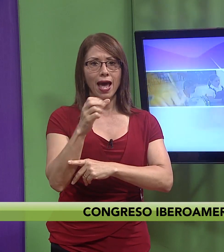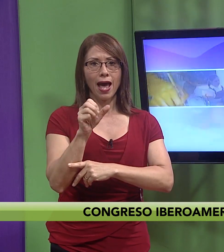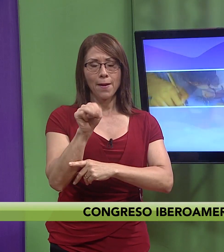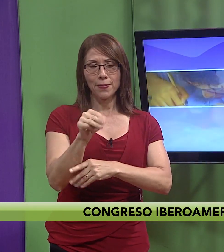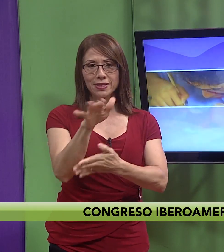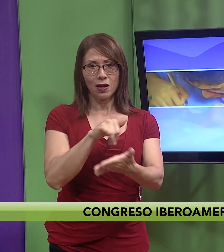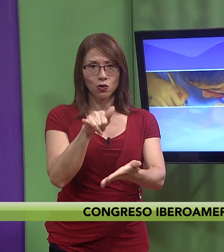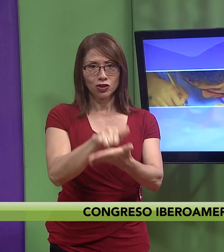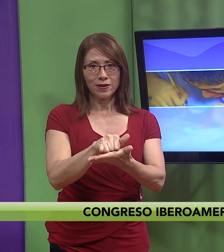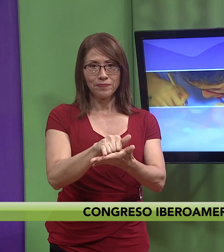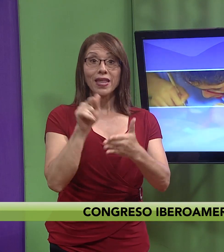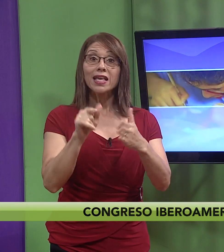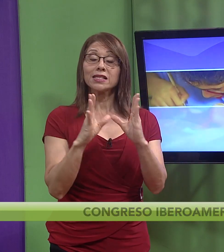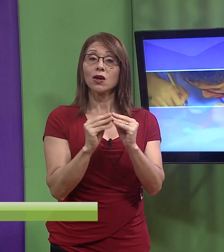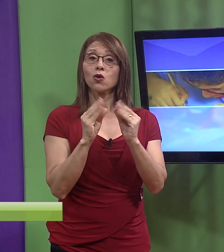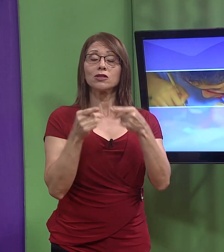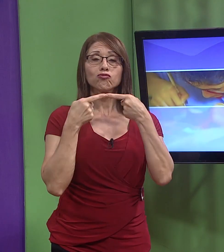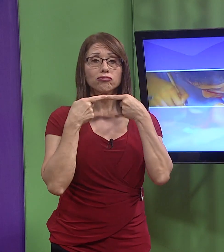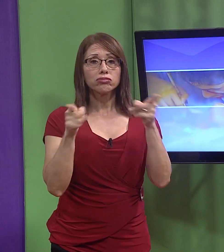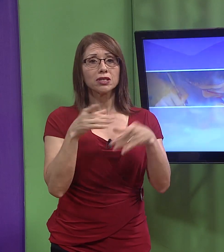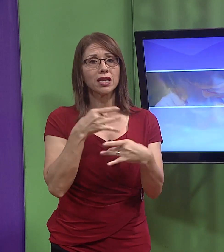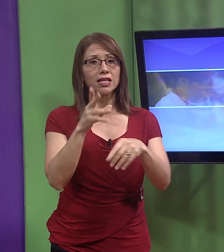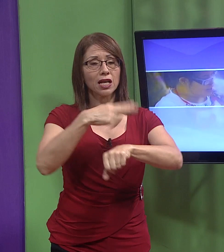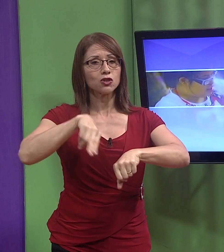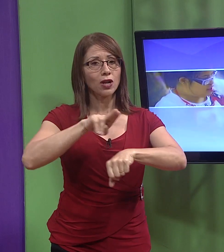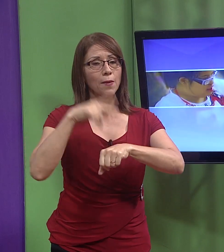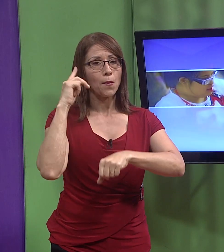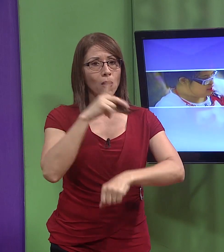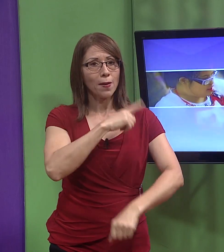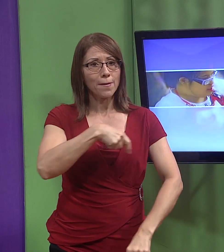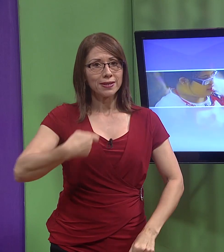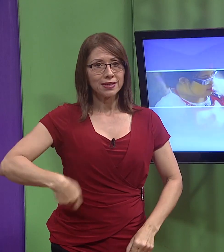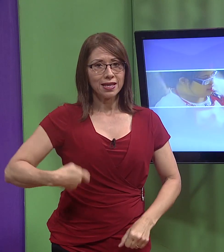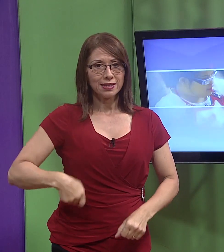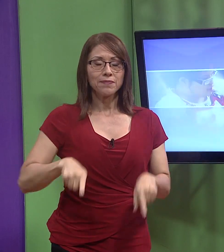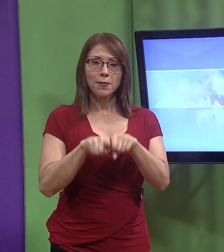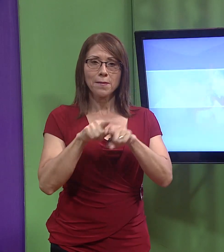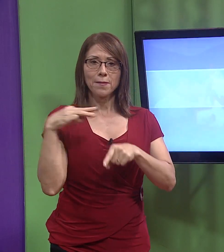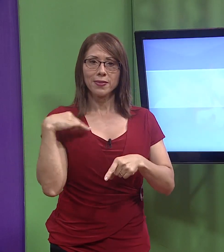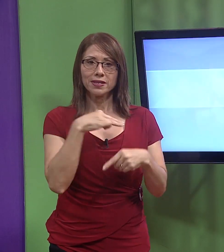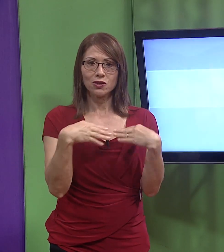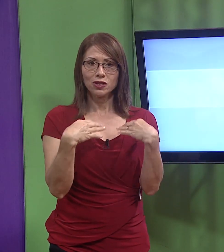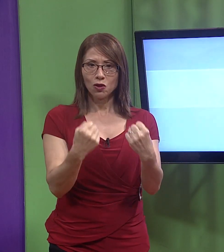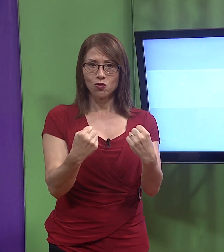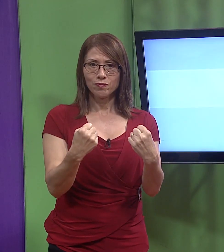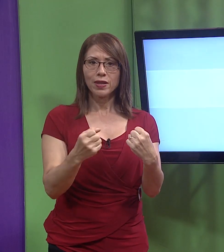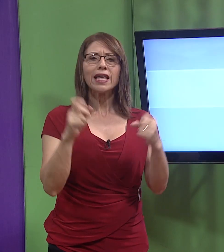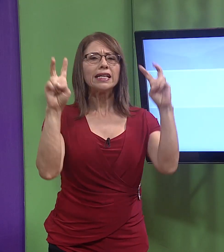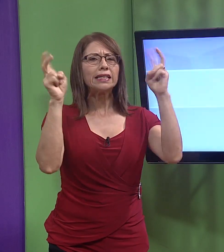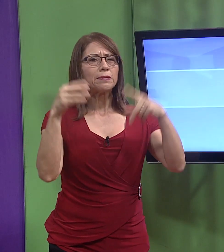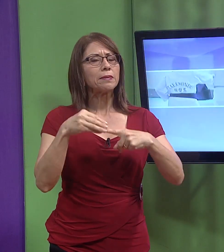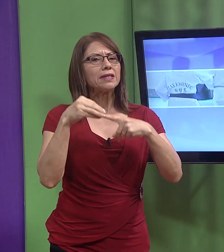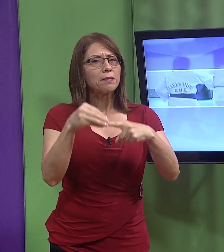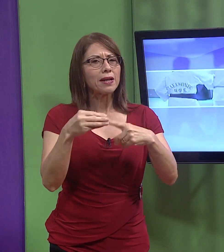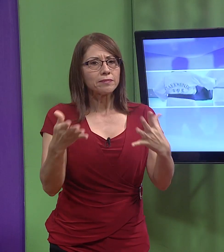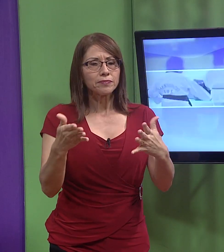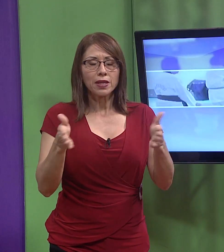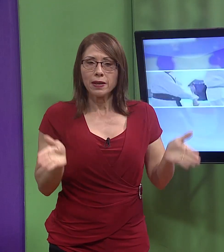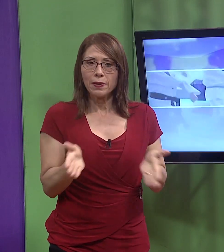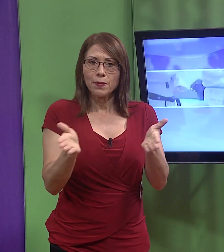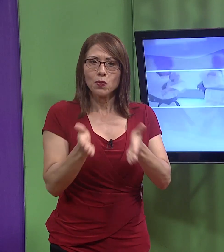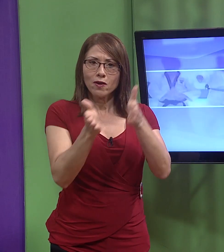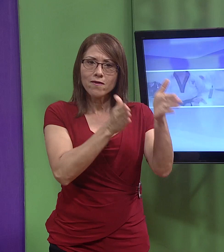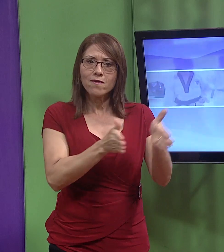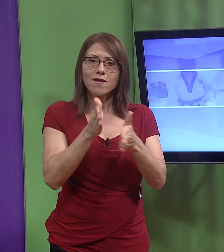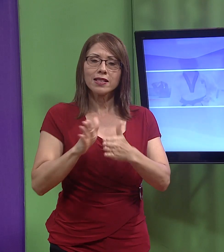Este Congreso Fue declarado De interés nacional Por la Presidencia De la República Y por el Ministerio De Salud Y su eje principal Es el impulso De